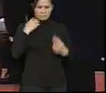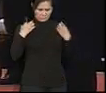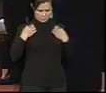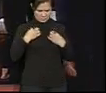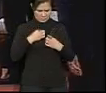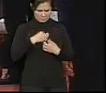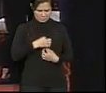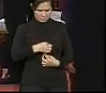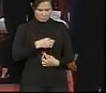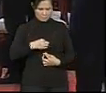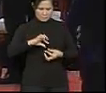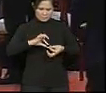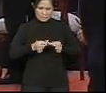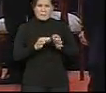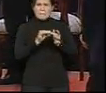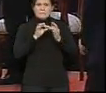rosario en filigrana.